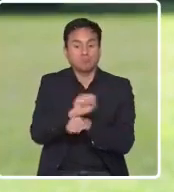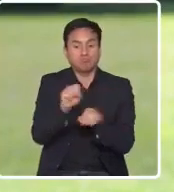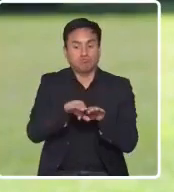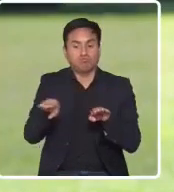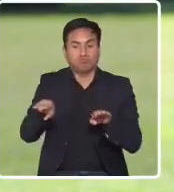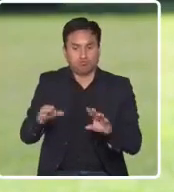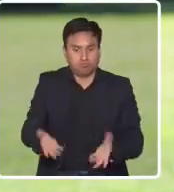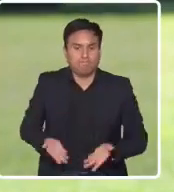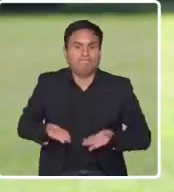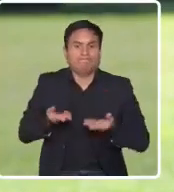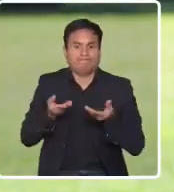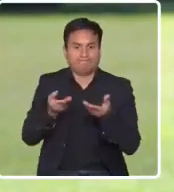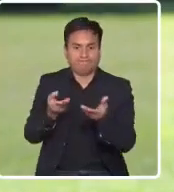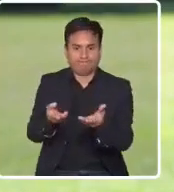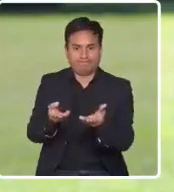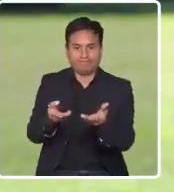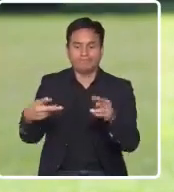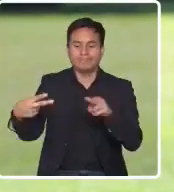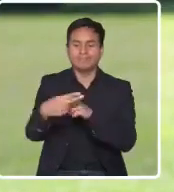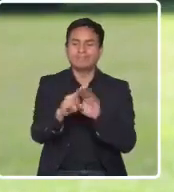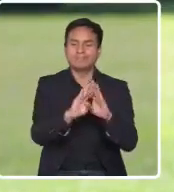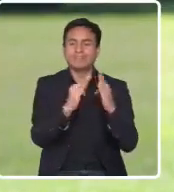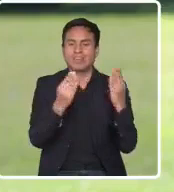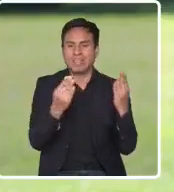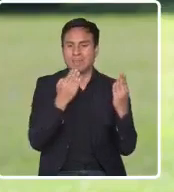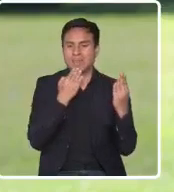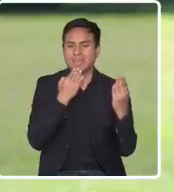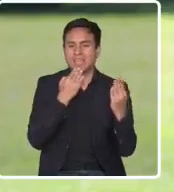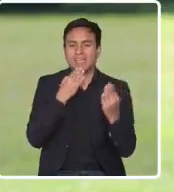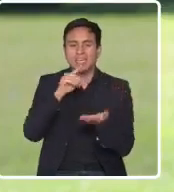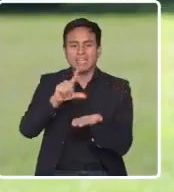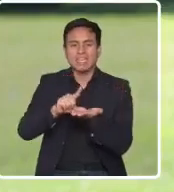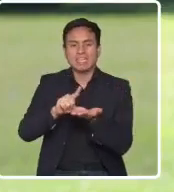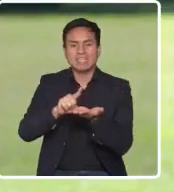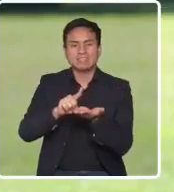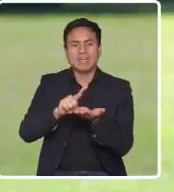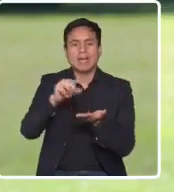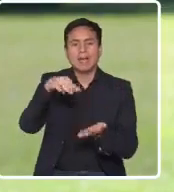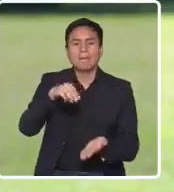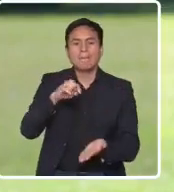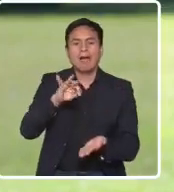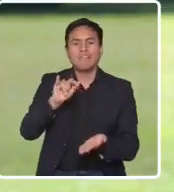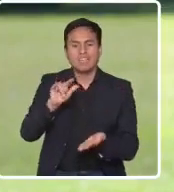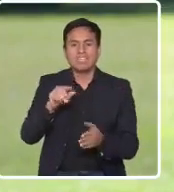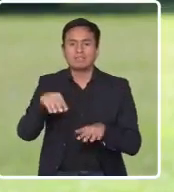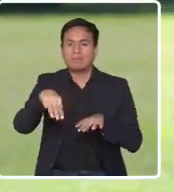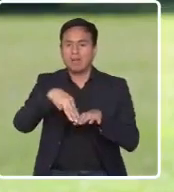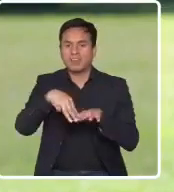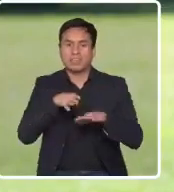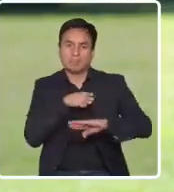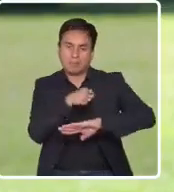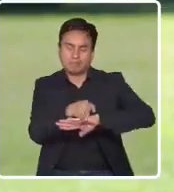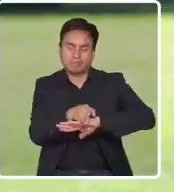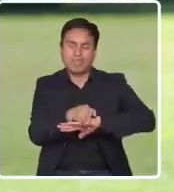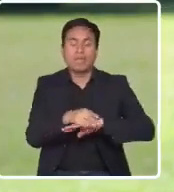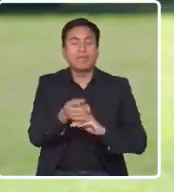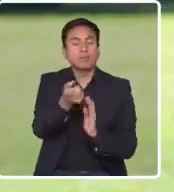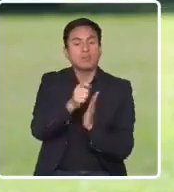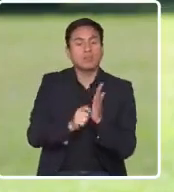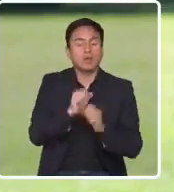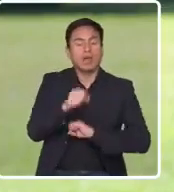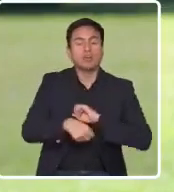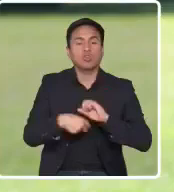vehicular e inaugurando la tenencia de Mafil. Y en el presupuesto